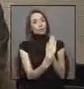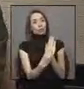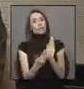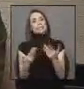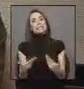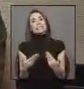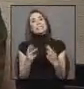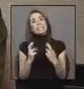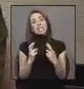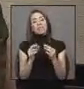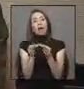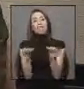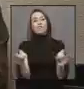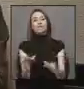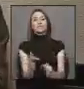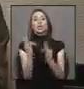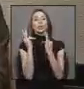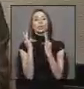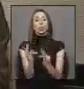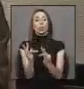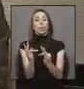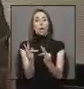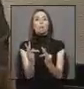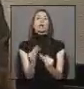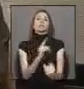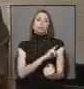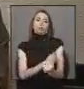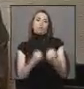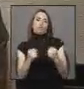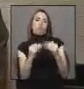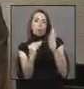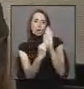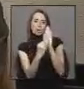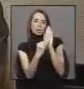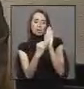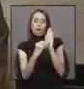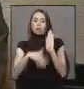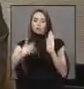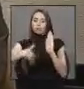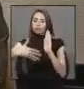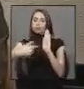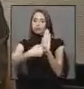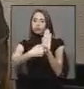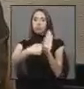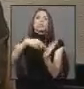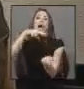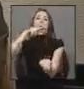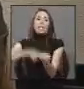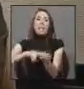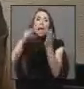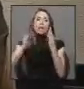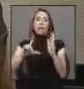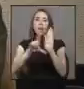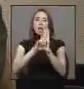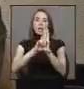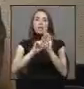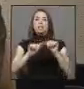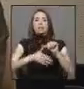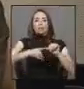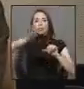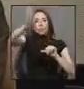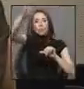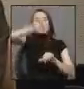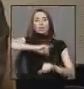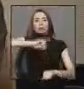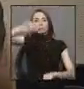que efectivamente la frase del nunca más se establezca con fuerza, con vitalidad y sea una realidad concreta, jurídica, sostenible,